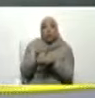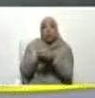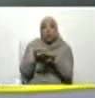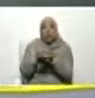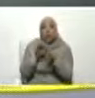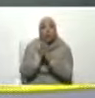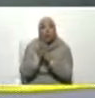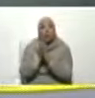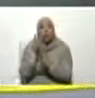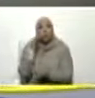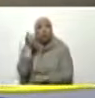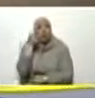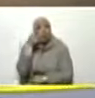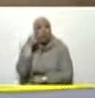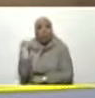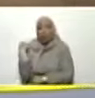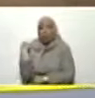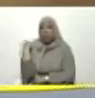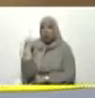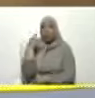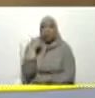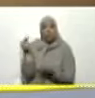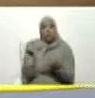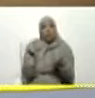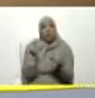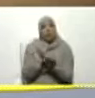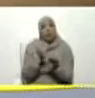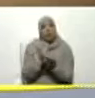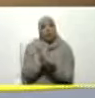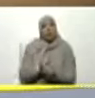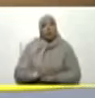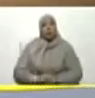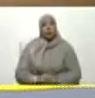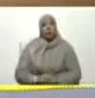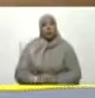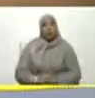Márquez, Coronado. Yo venía hablando con él.